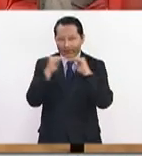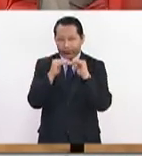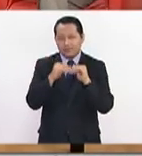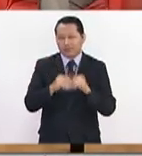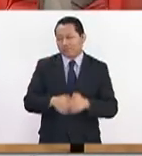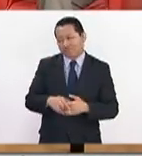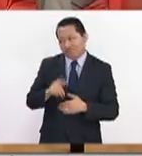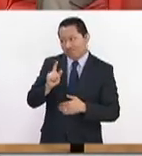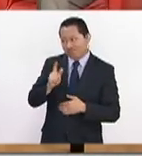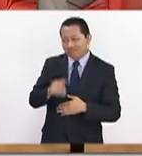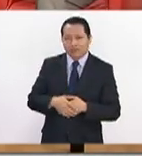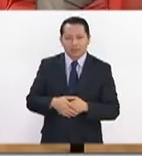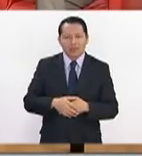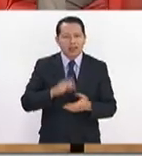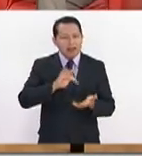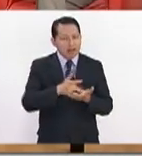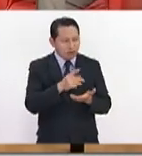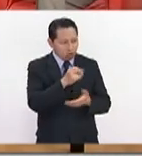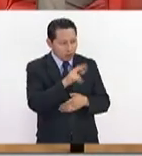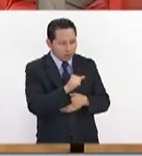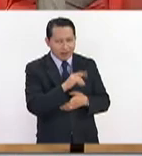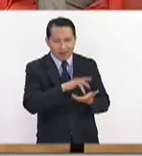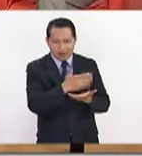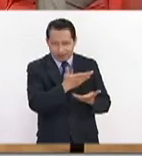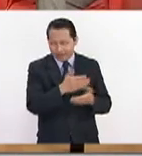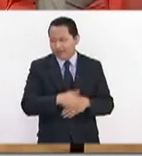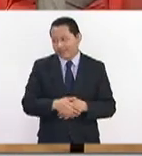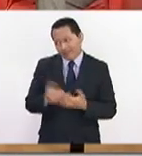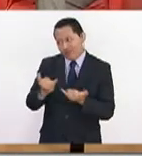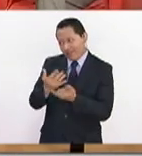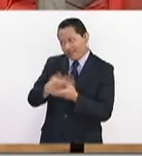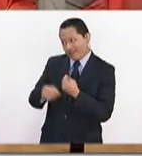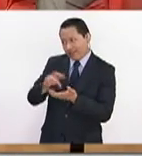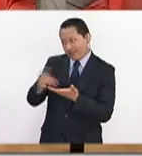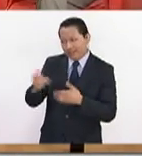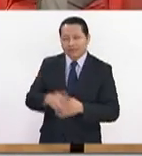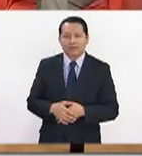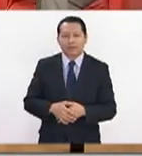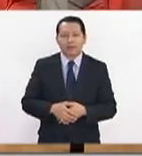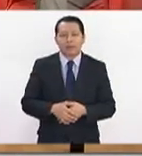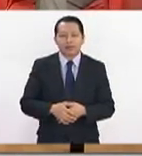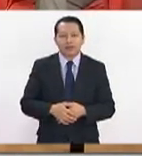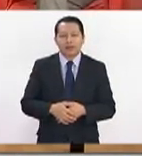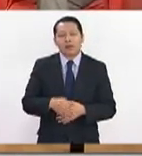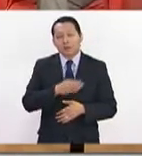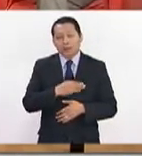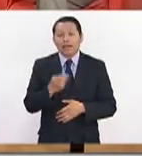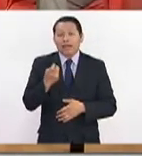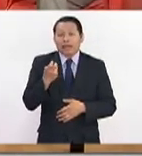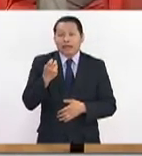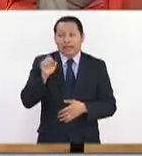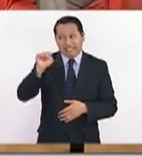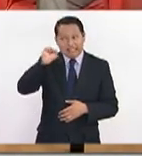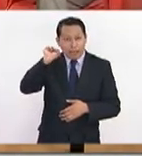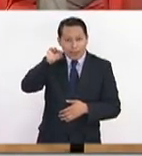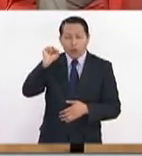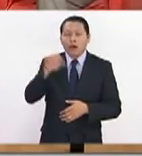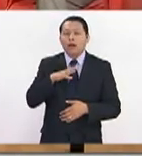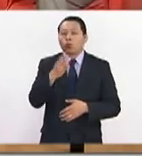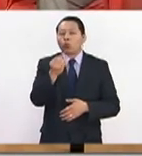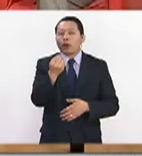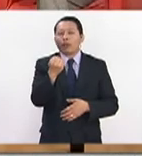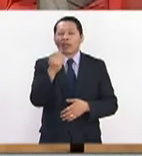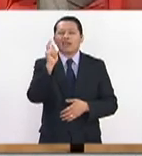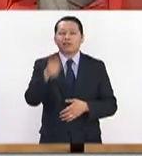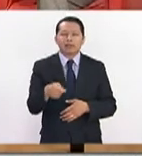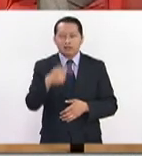ojalá que así sea. Pues muchísimas gracias, doctora, por haber venido a ustedes por el foro. Esta es su casa. Y bueno, este sábado se celebró la 9ª edición de